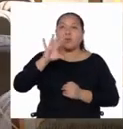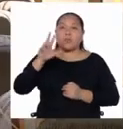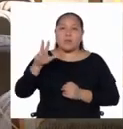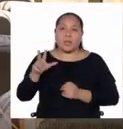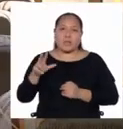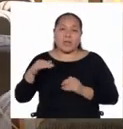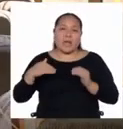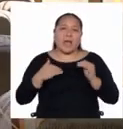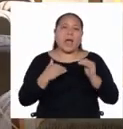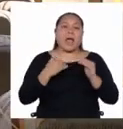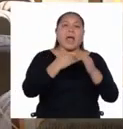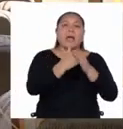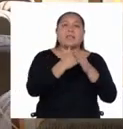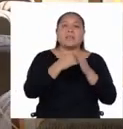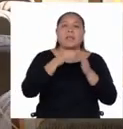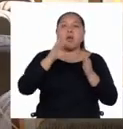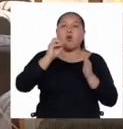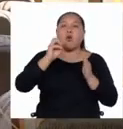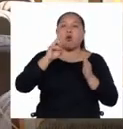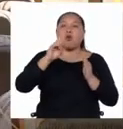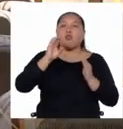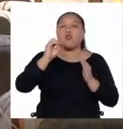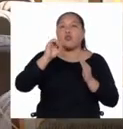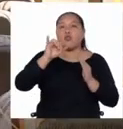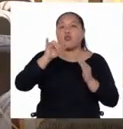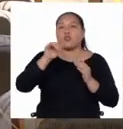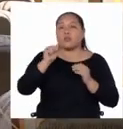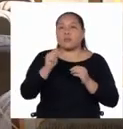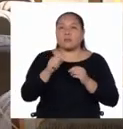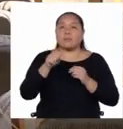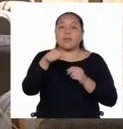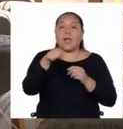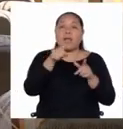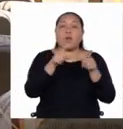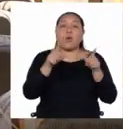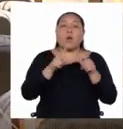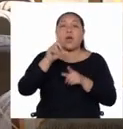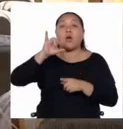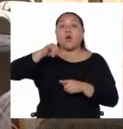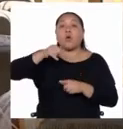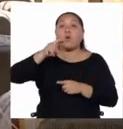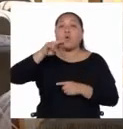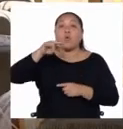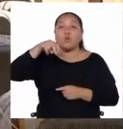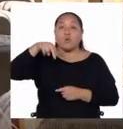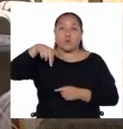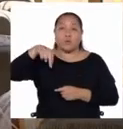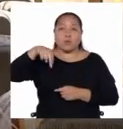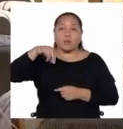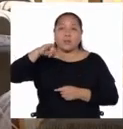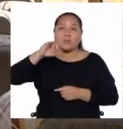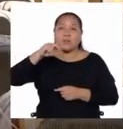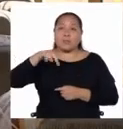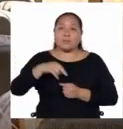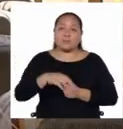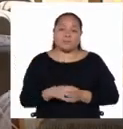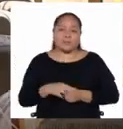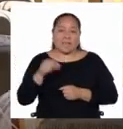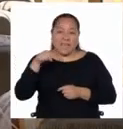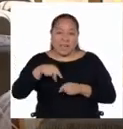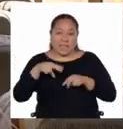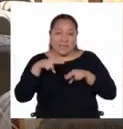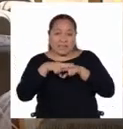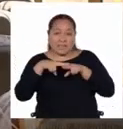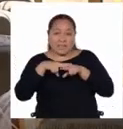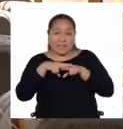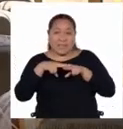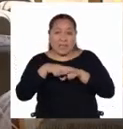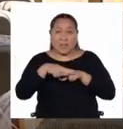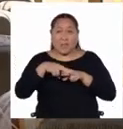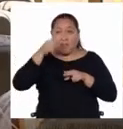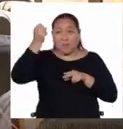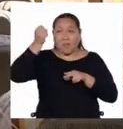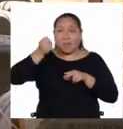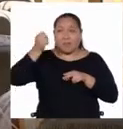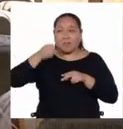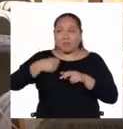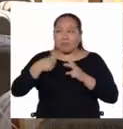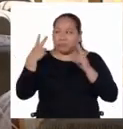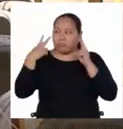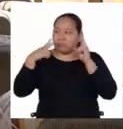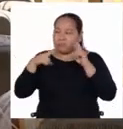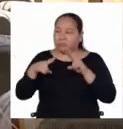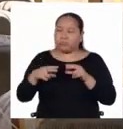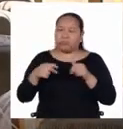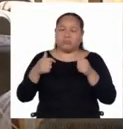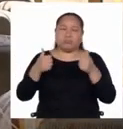Oroya, provincia de Yauli, departamento de Junín. Este ferrocarril es una verdadera